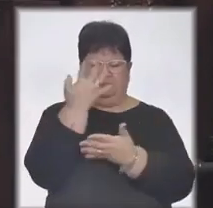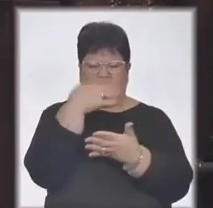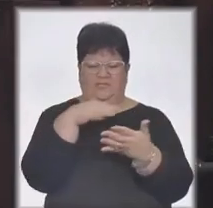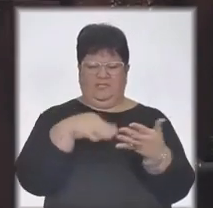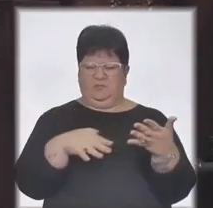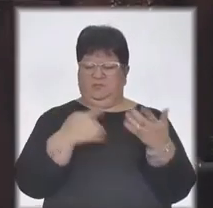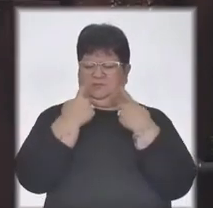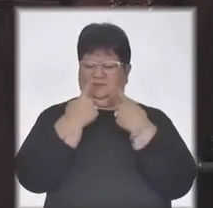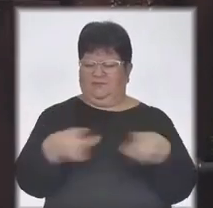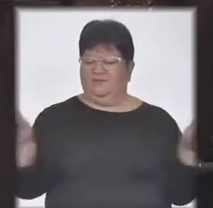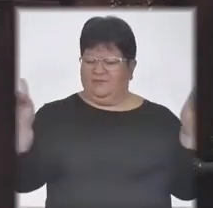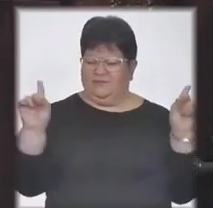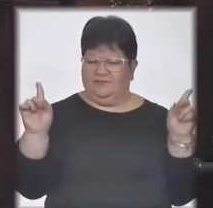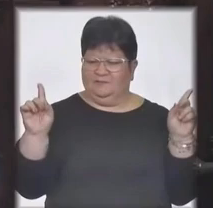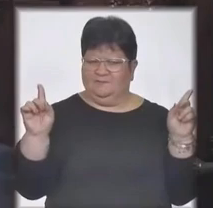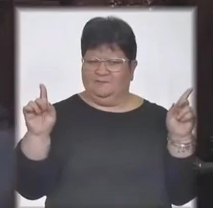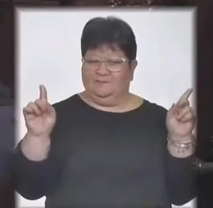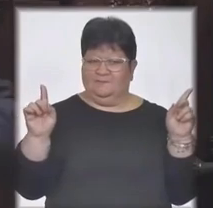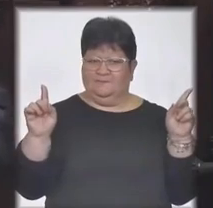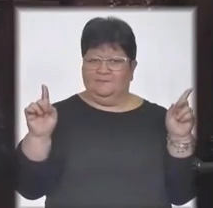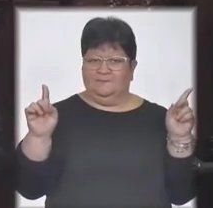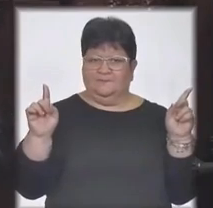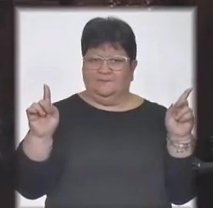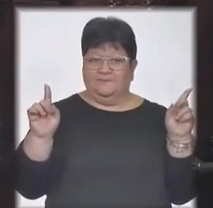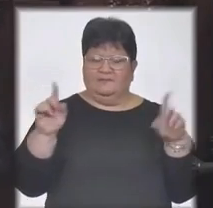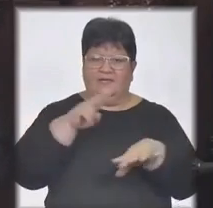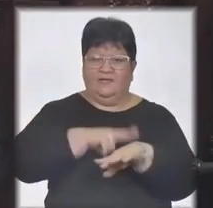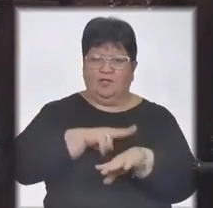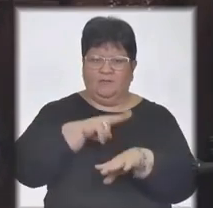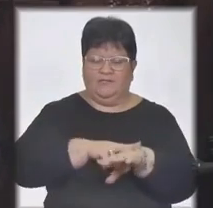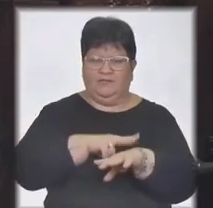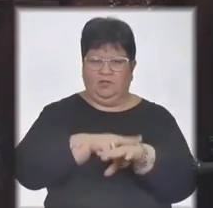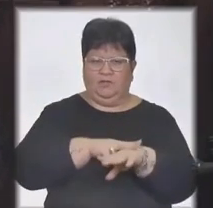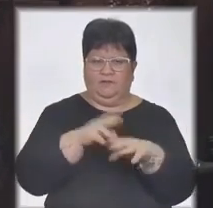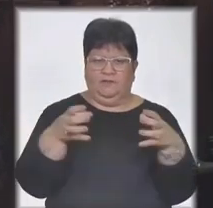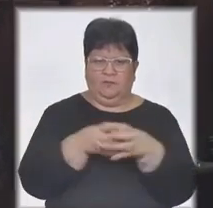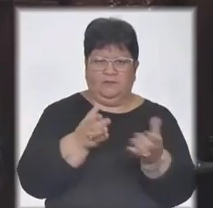señora presidenta, acerca de las recomendaciones del GACH.